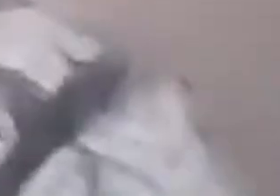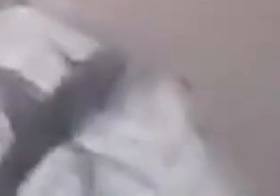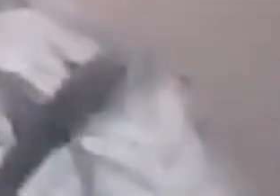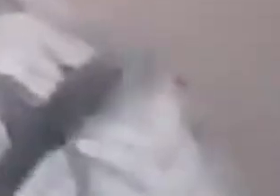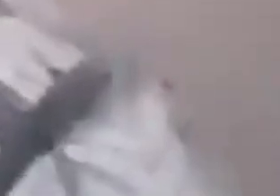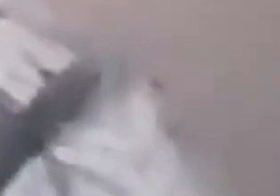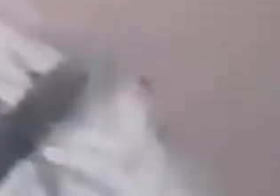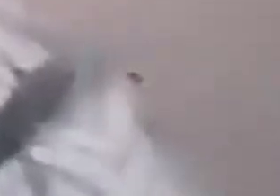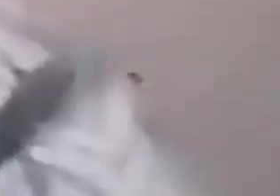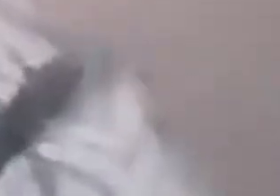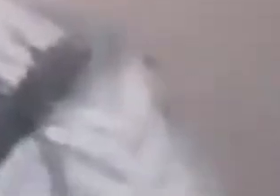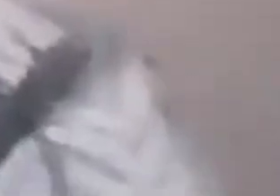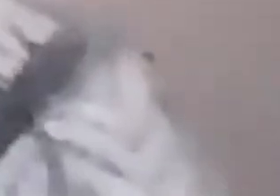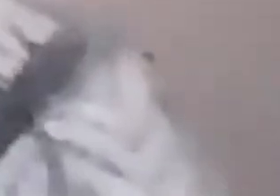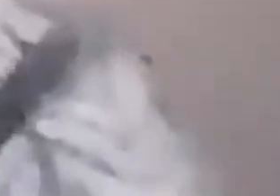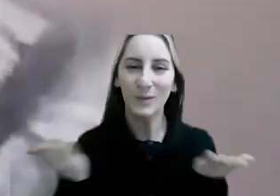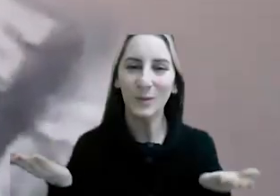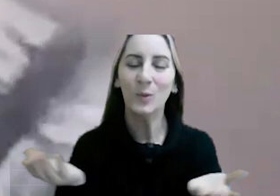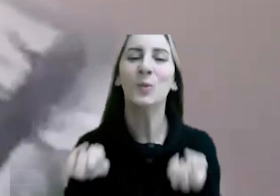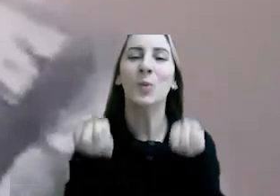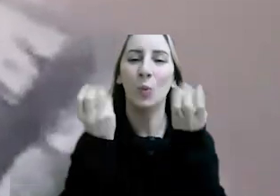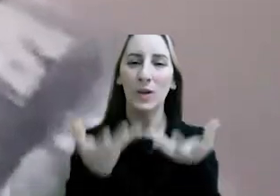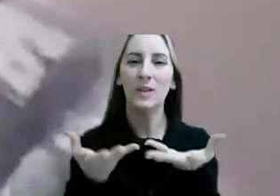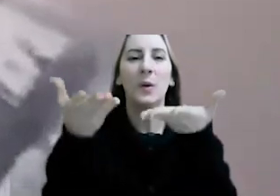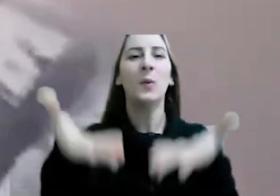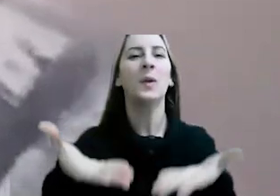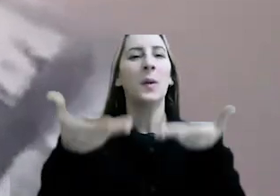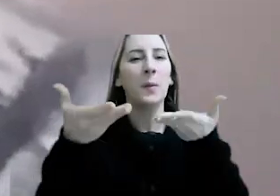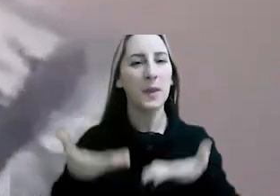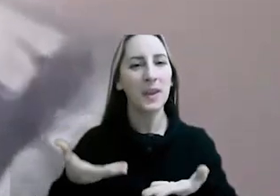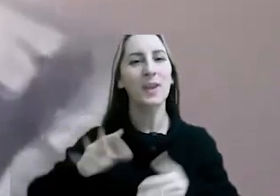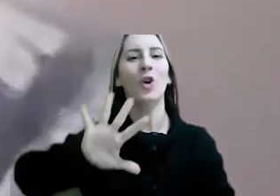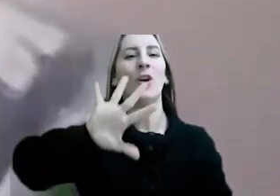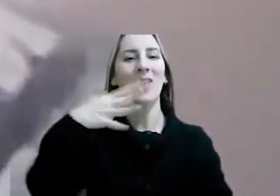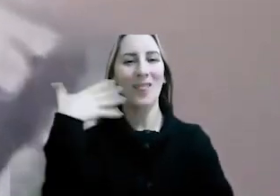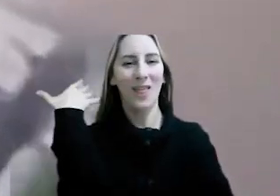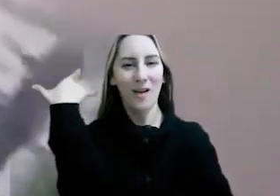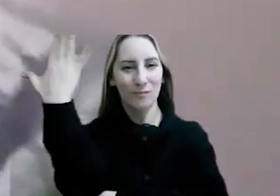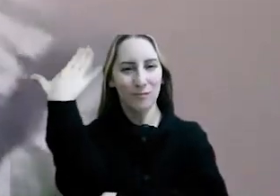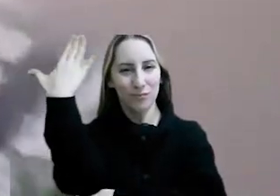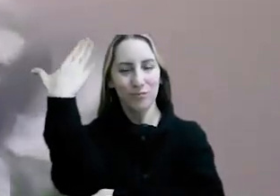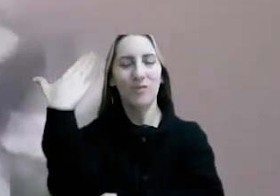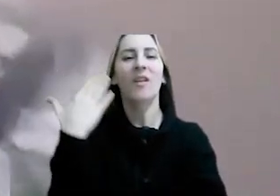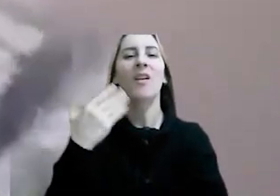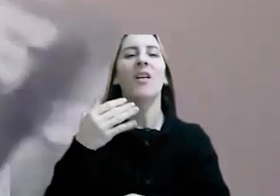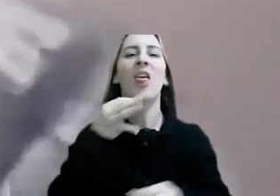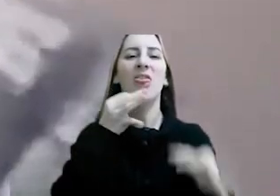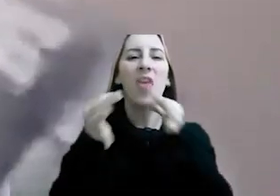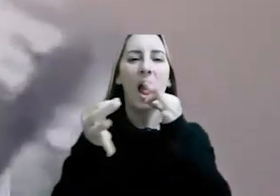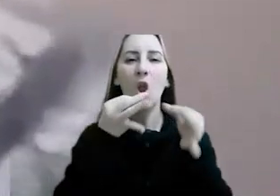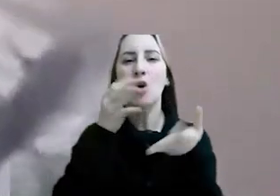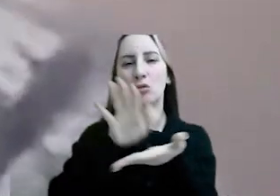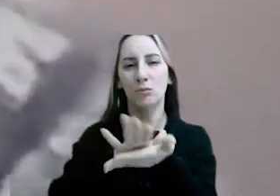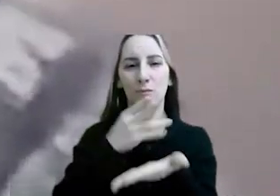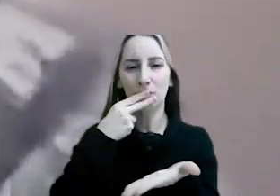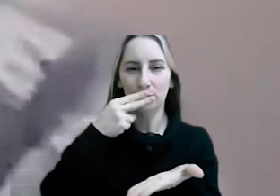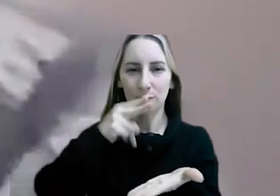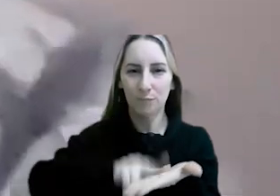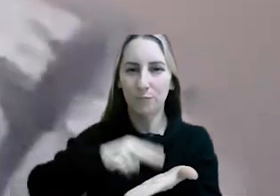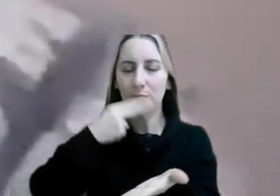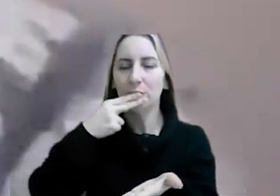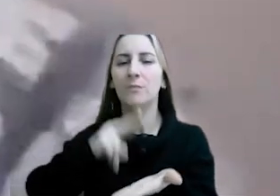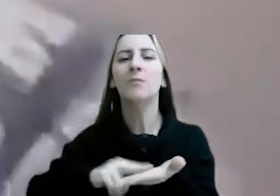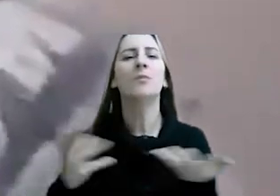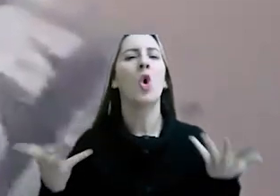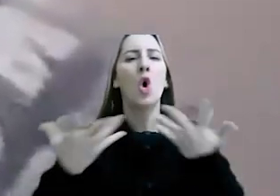Hola, ¿qué tal? Buenas tardes a todos, ¿cómo están? Bienvenidos a esta quinta jornada de diálogos tributarios, jornada